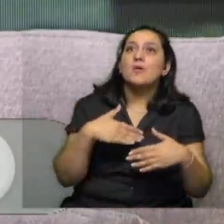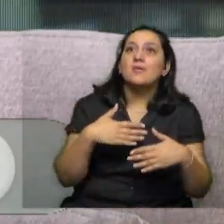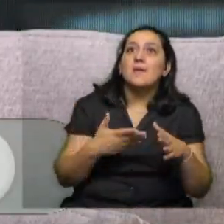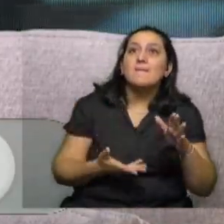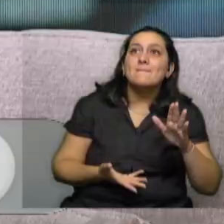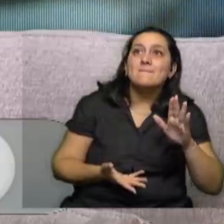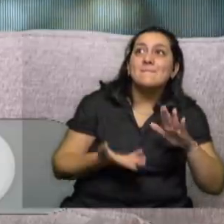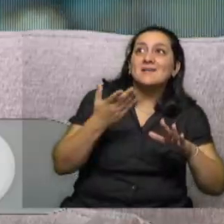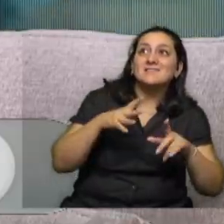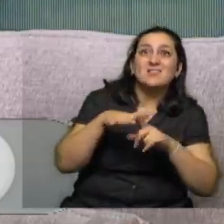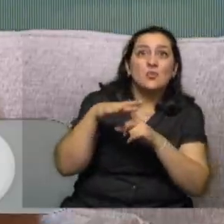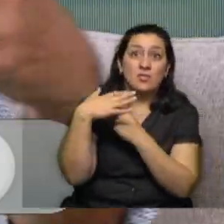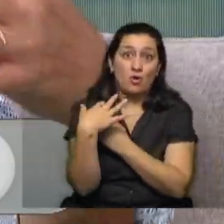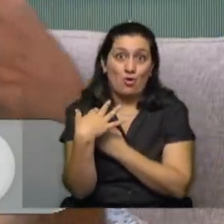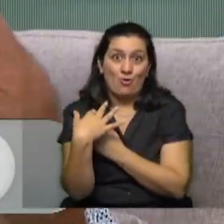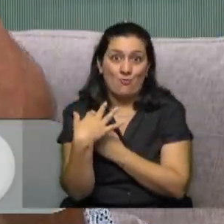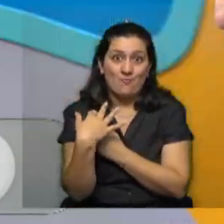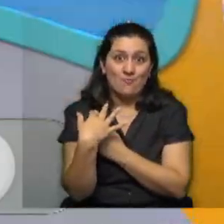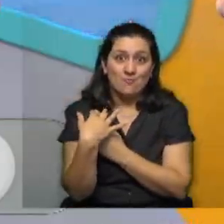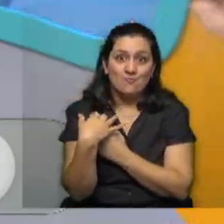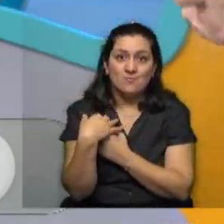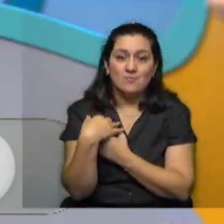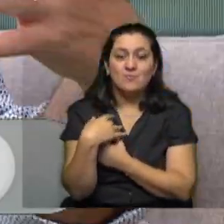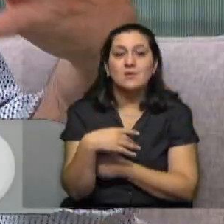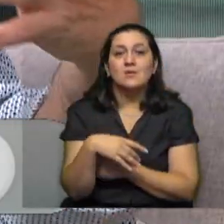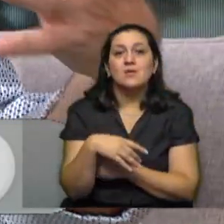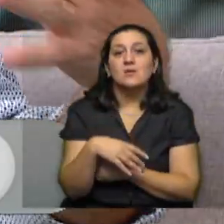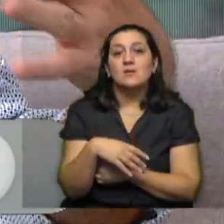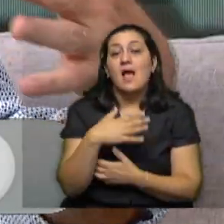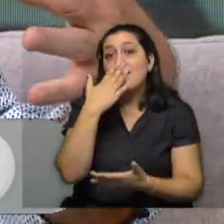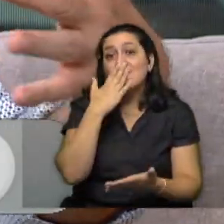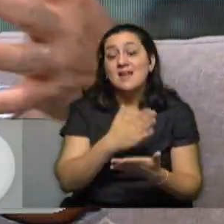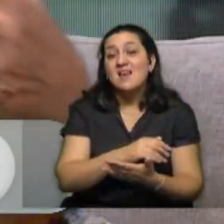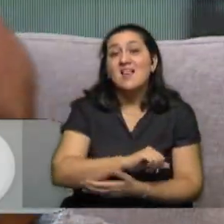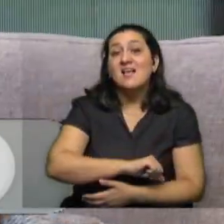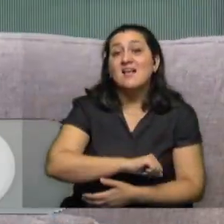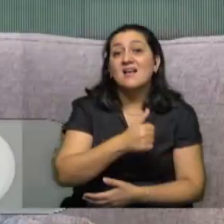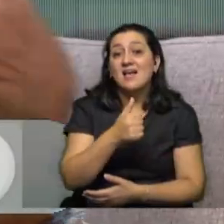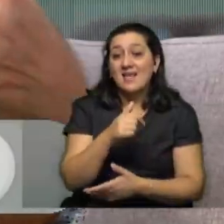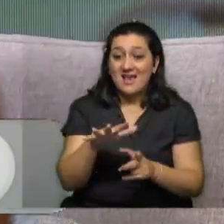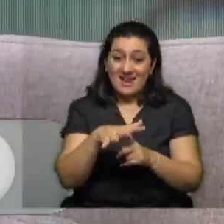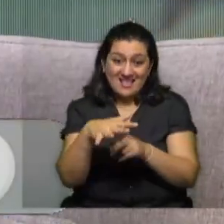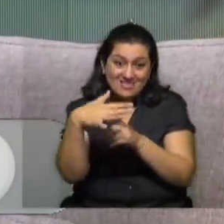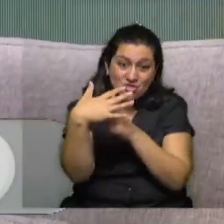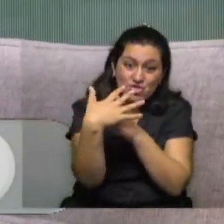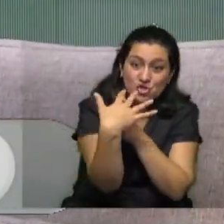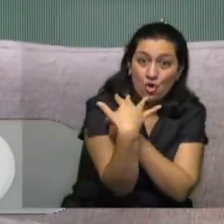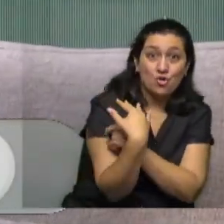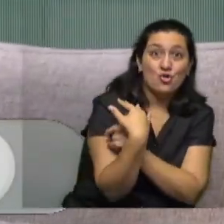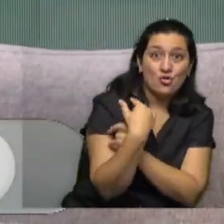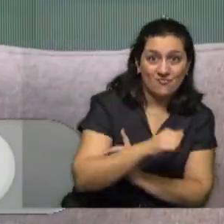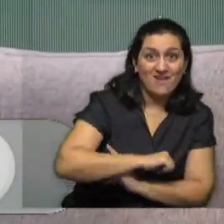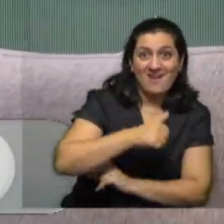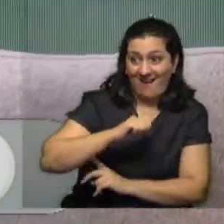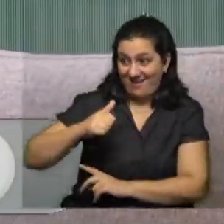que lo rodea, que el ambiente que lo rodea. Termina, yo la tomé de vos. Termina ganando la batalla lo que nos rodea, lo que se dirige hacia nosotros,